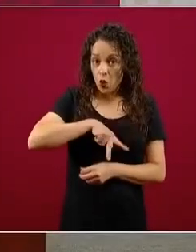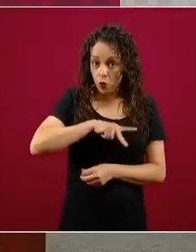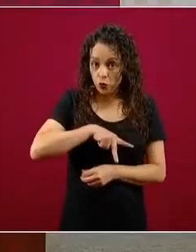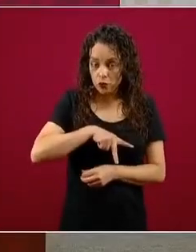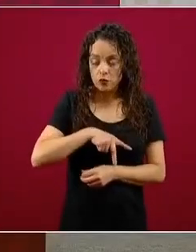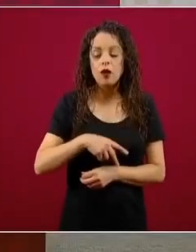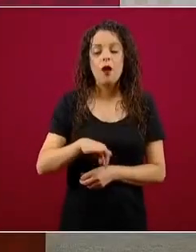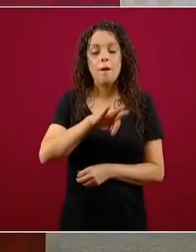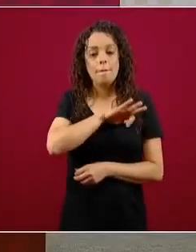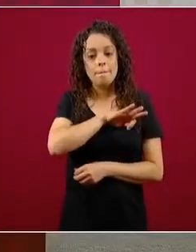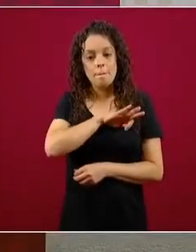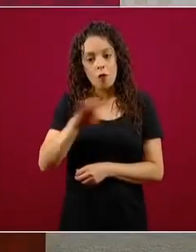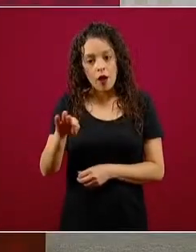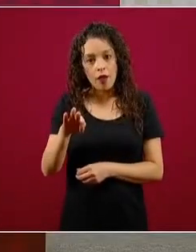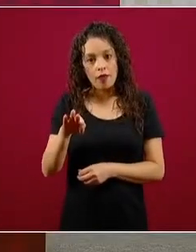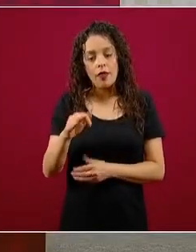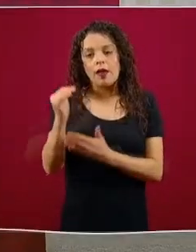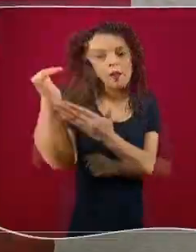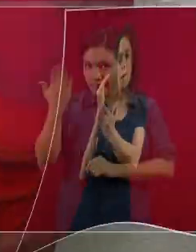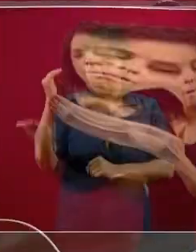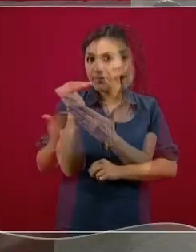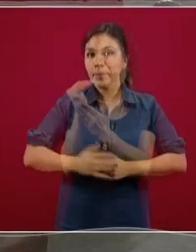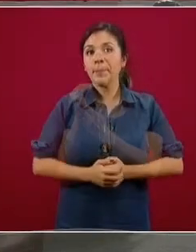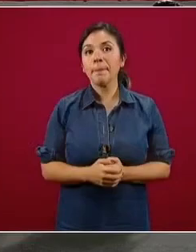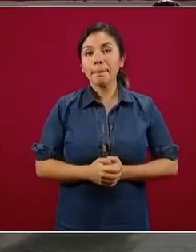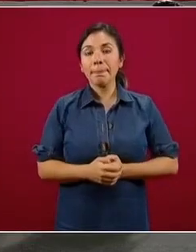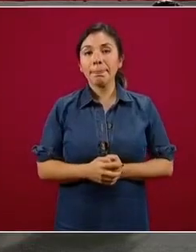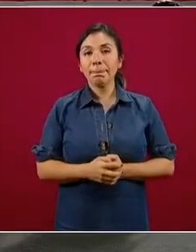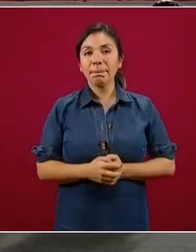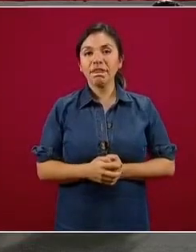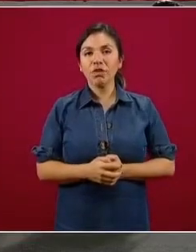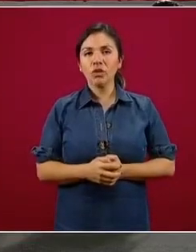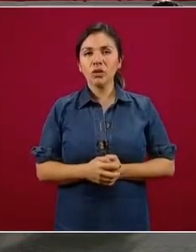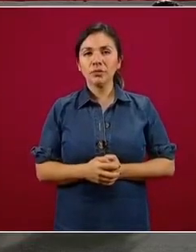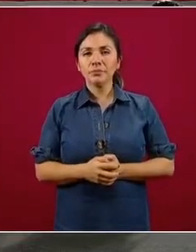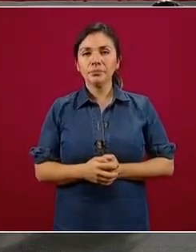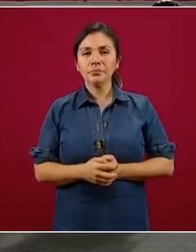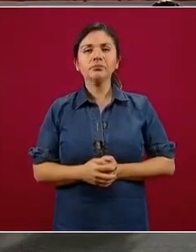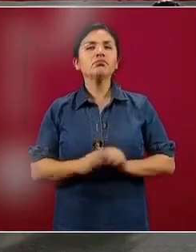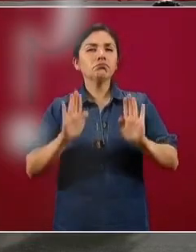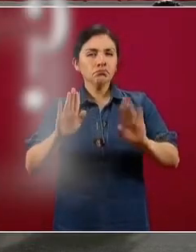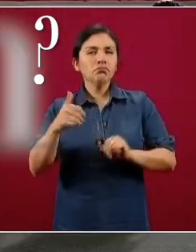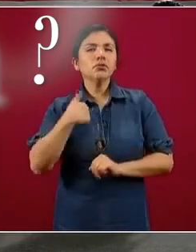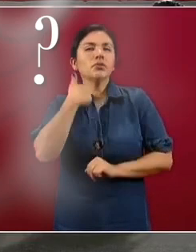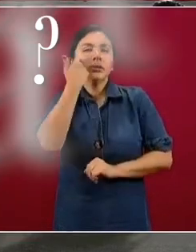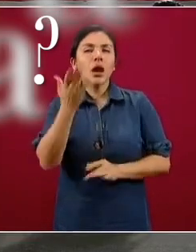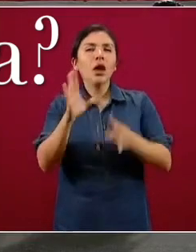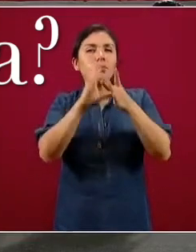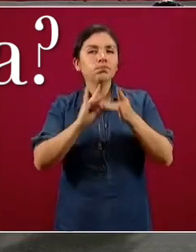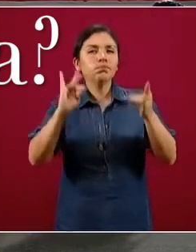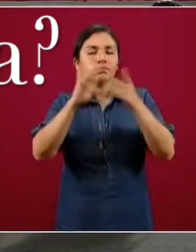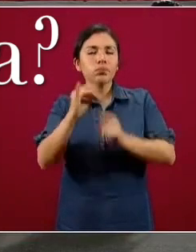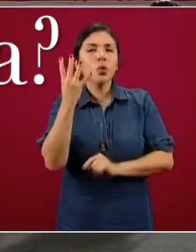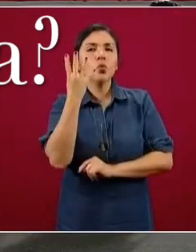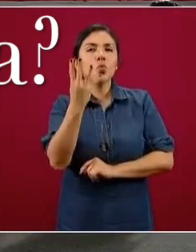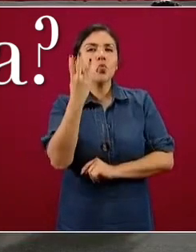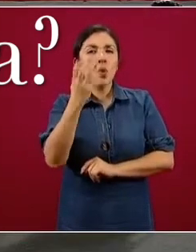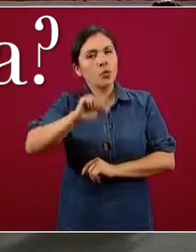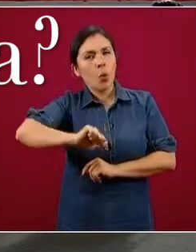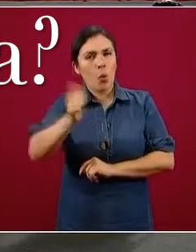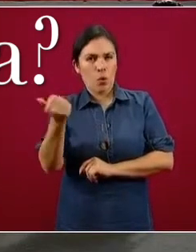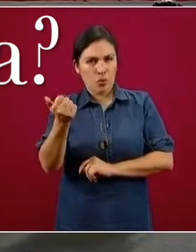nos permita reducir sus impactos. Yo quisiera ahora comentarles 4 gráficas